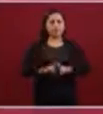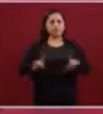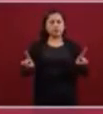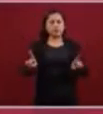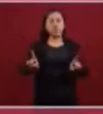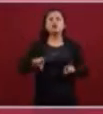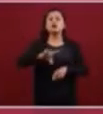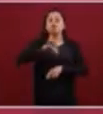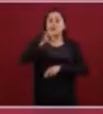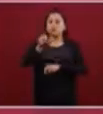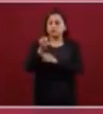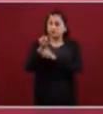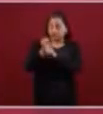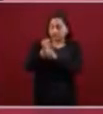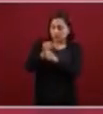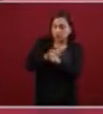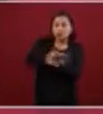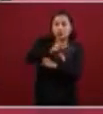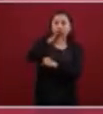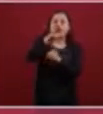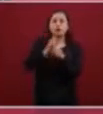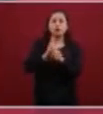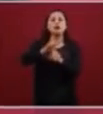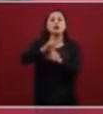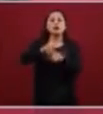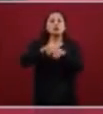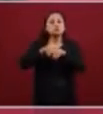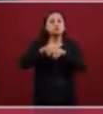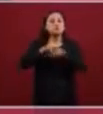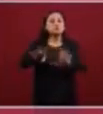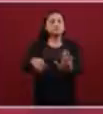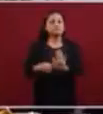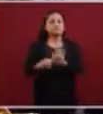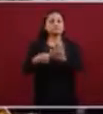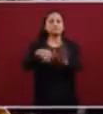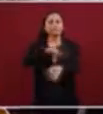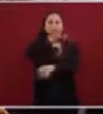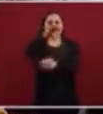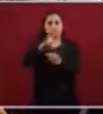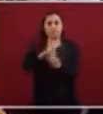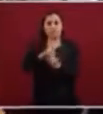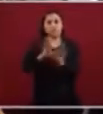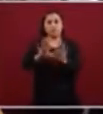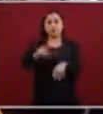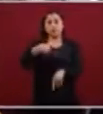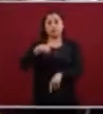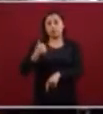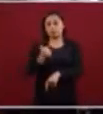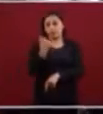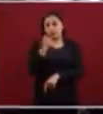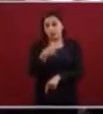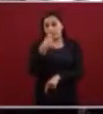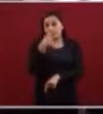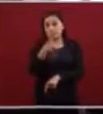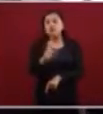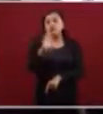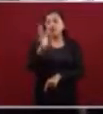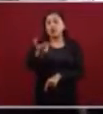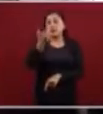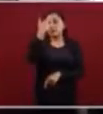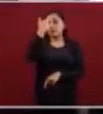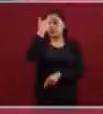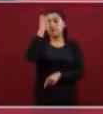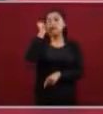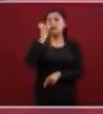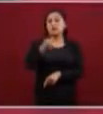todo. Aquí aprovecho también para recordarles que ya hicimos el compromiso de hacer